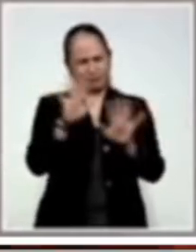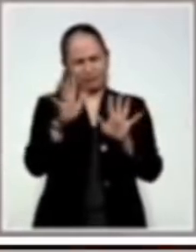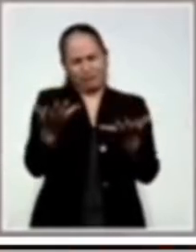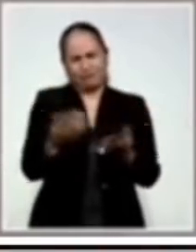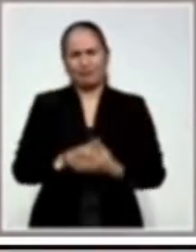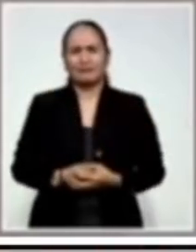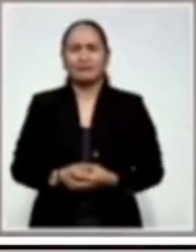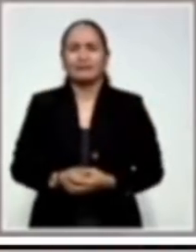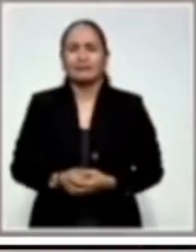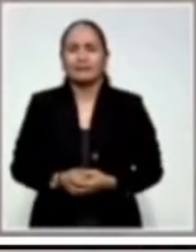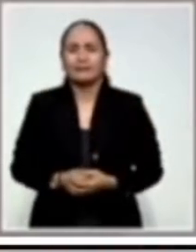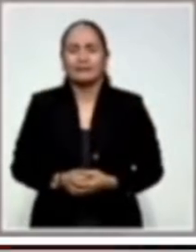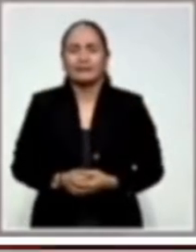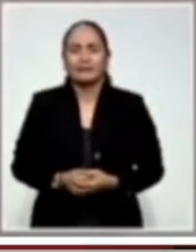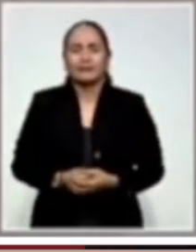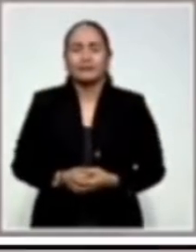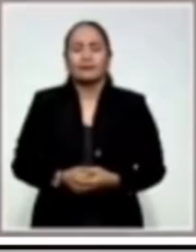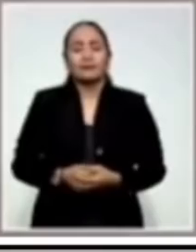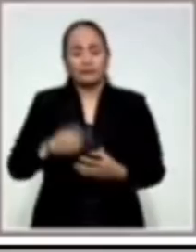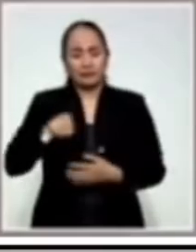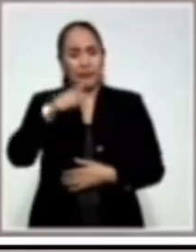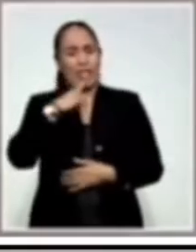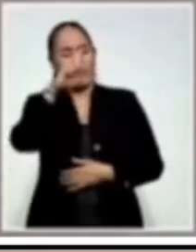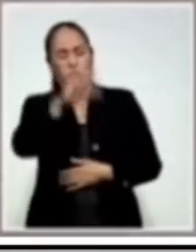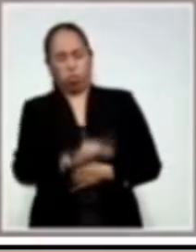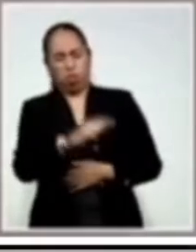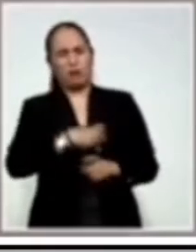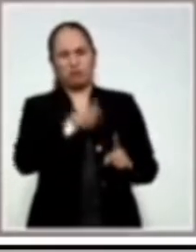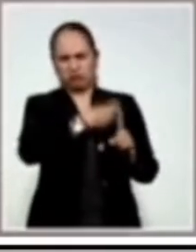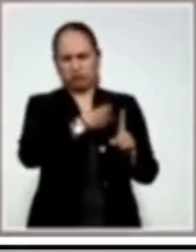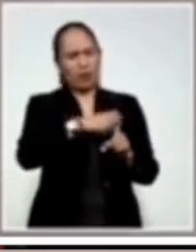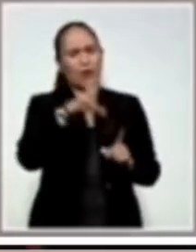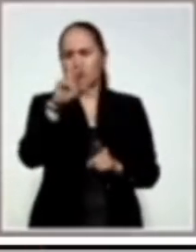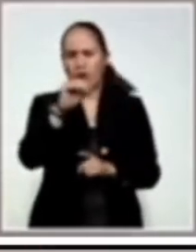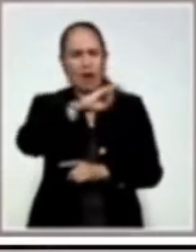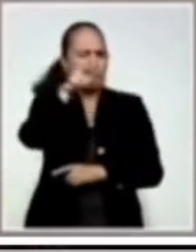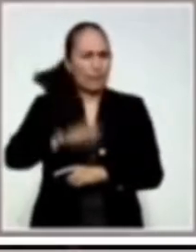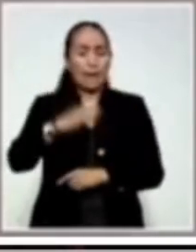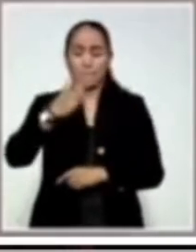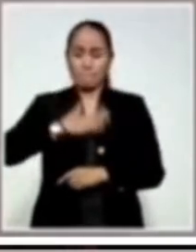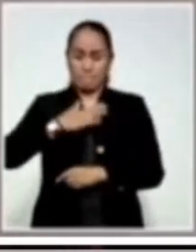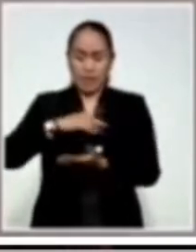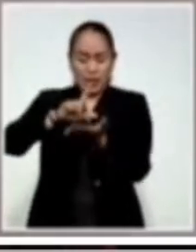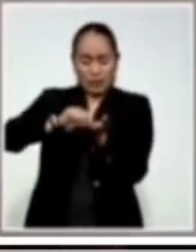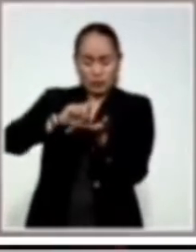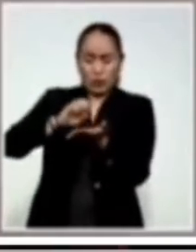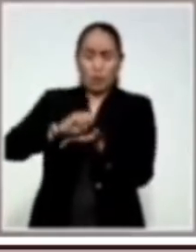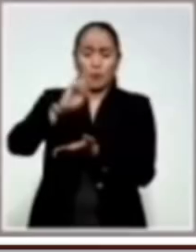abono a la descalificación. Nunca van a encontrar ustedes un tuit mío en que insulto a